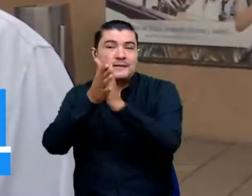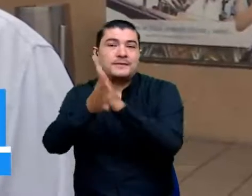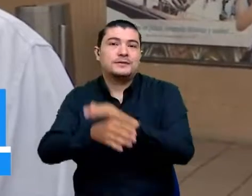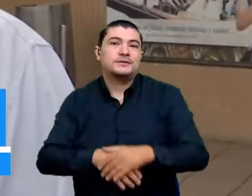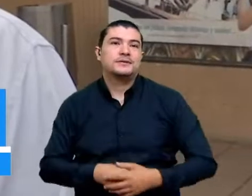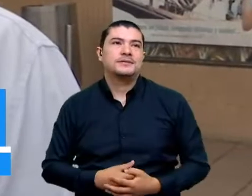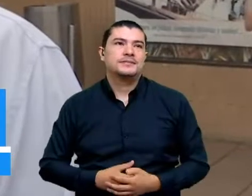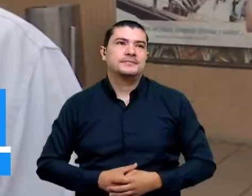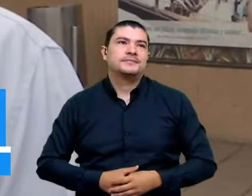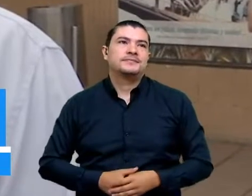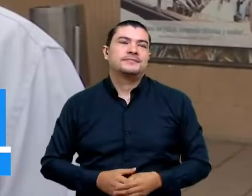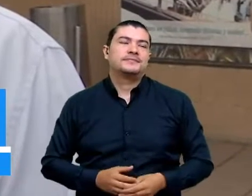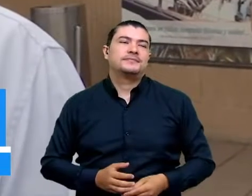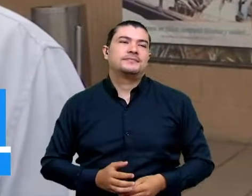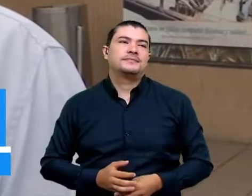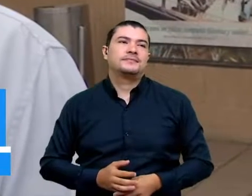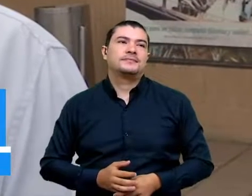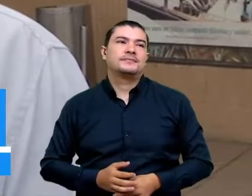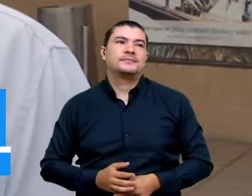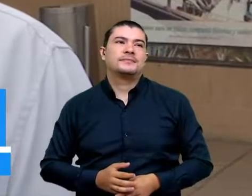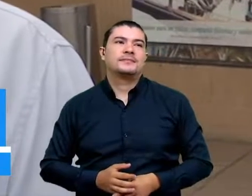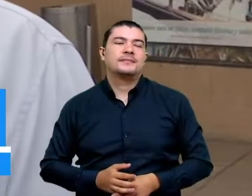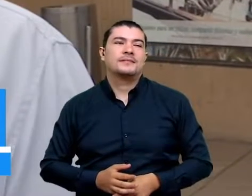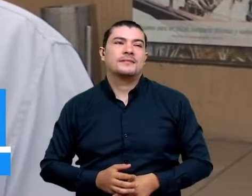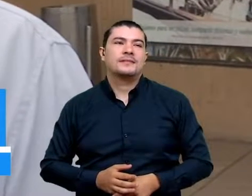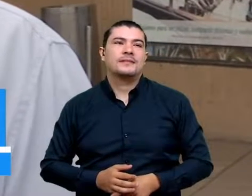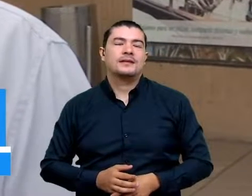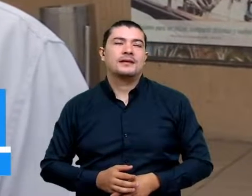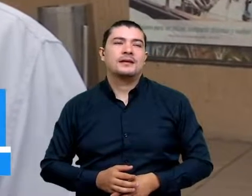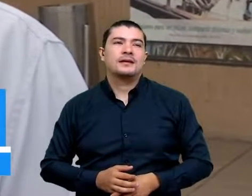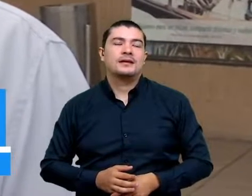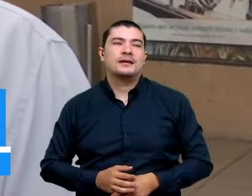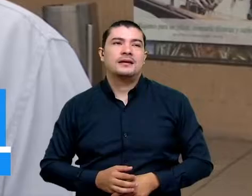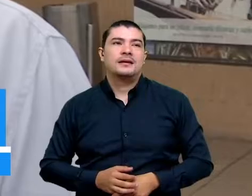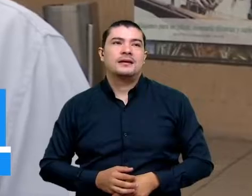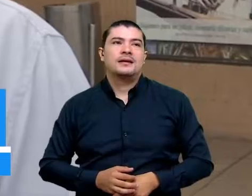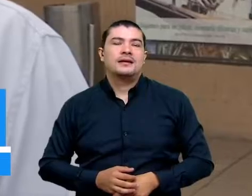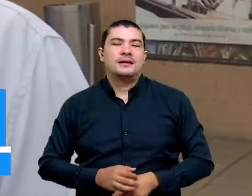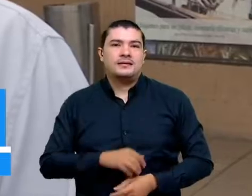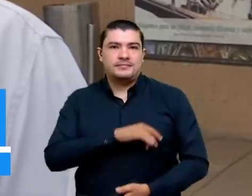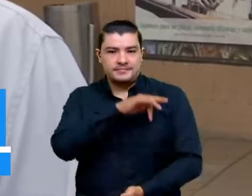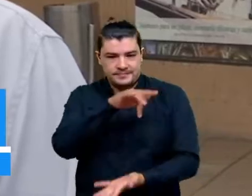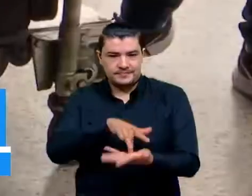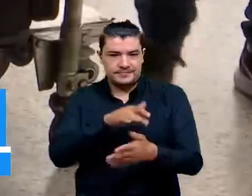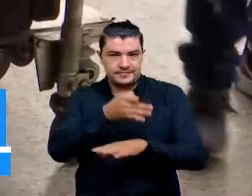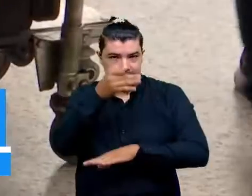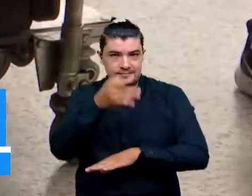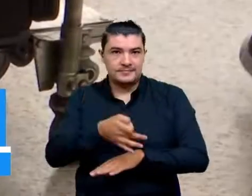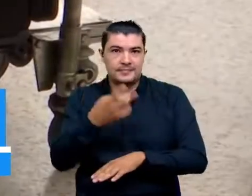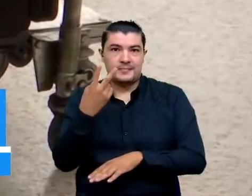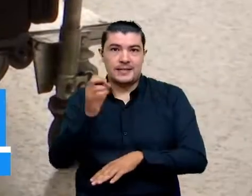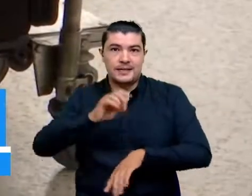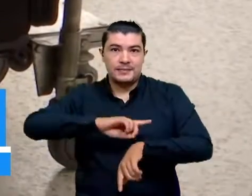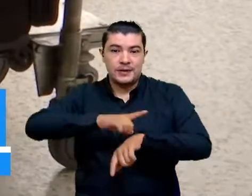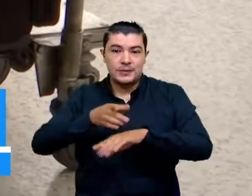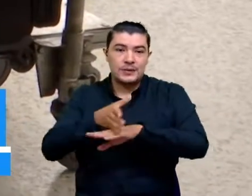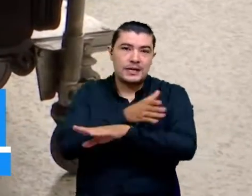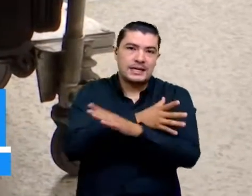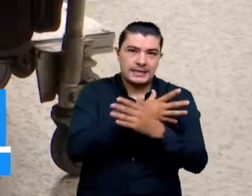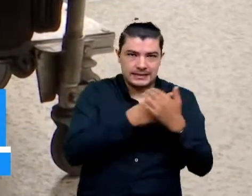Llegar a tiempo a su salida, 20 minutos antes de la salida, no llevar mucho equipaje,